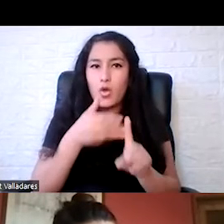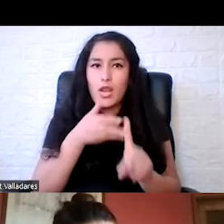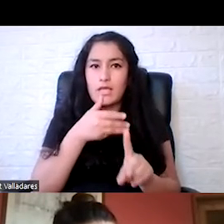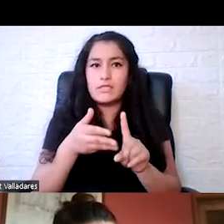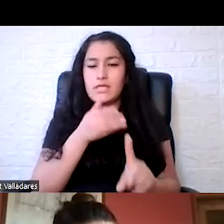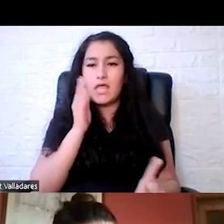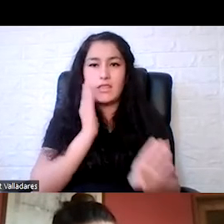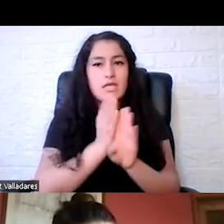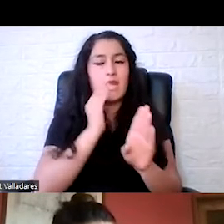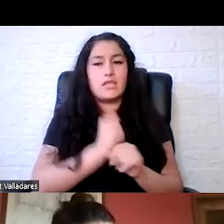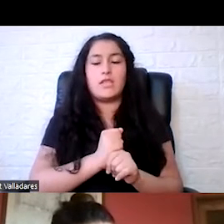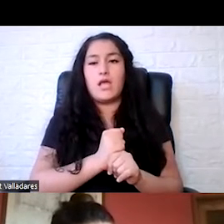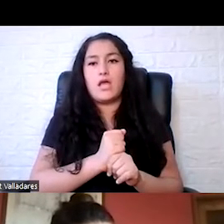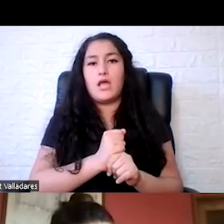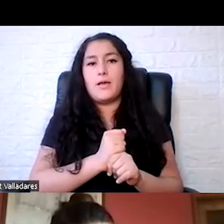directa